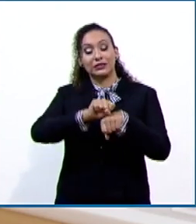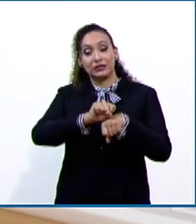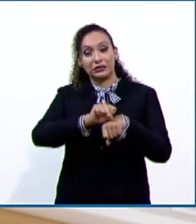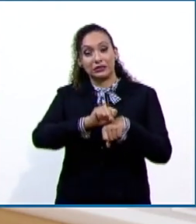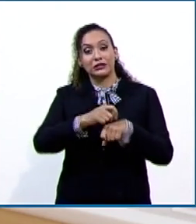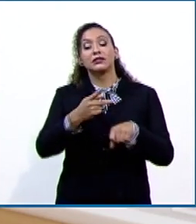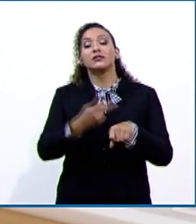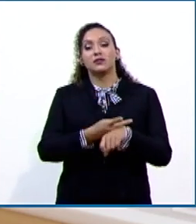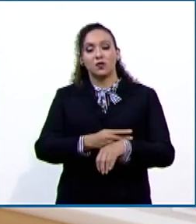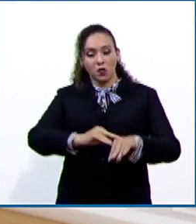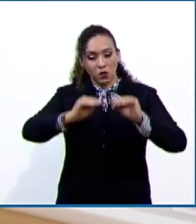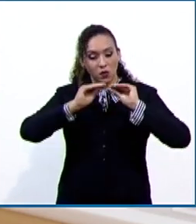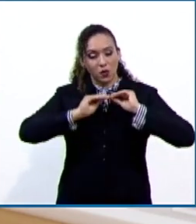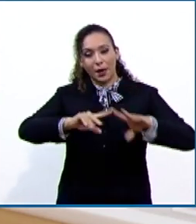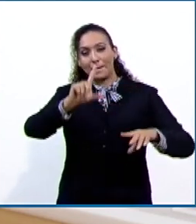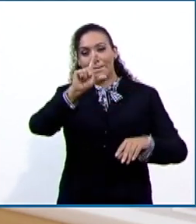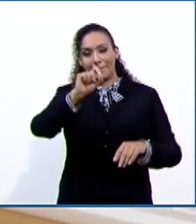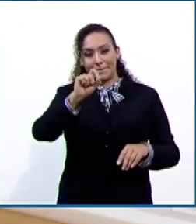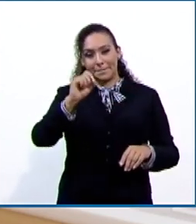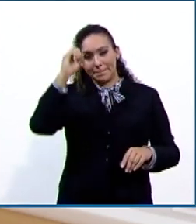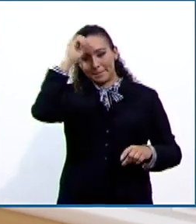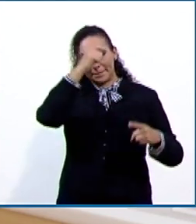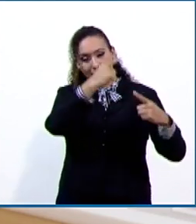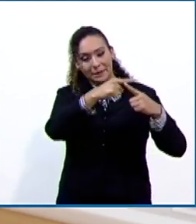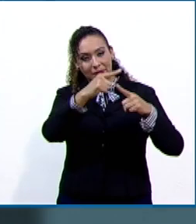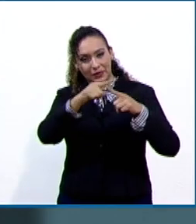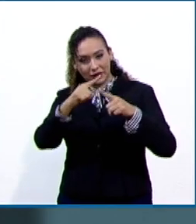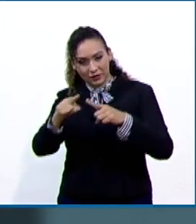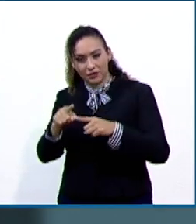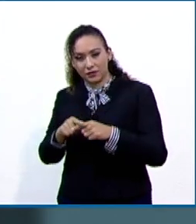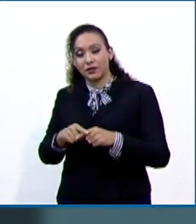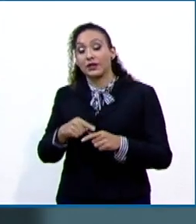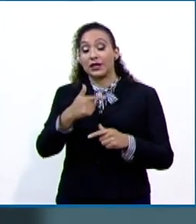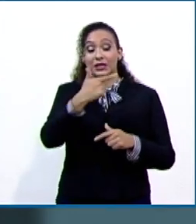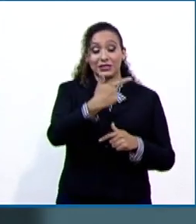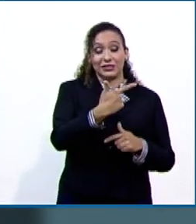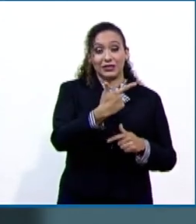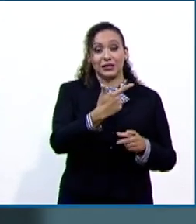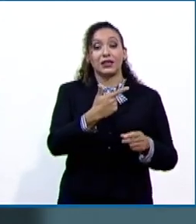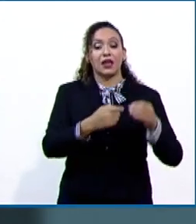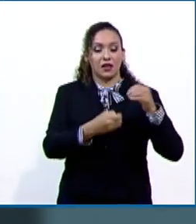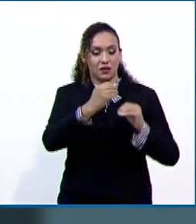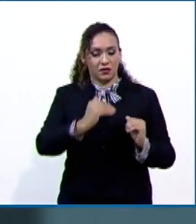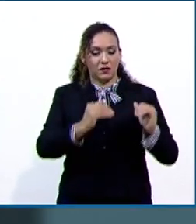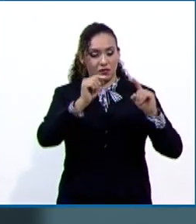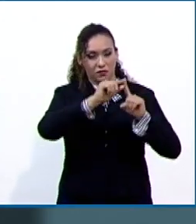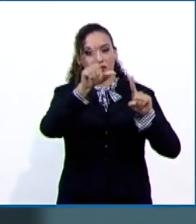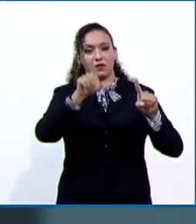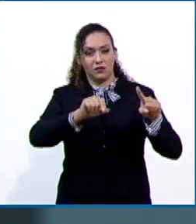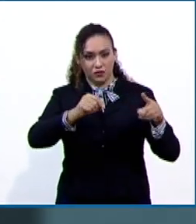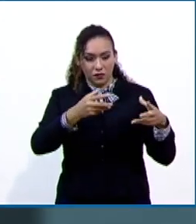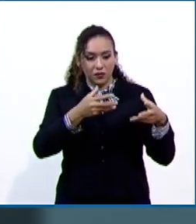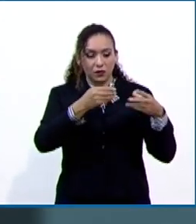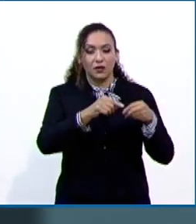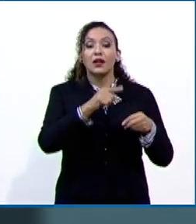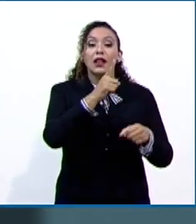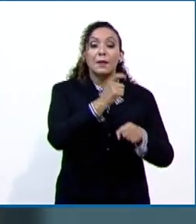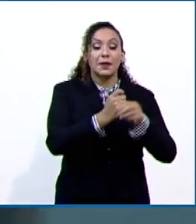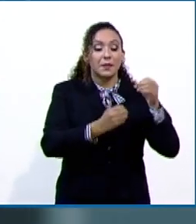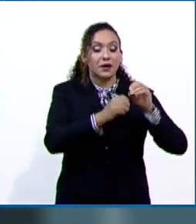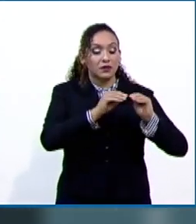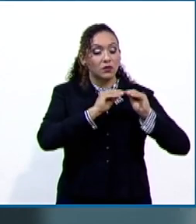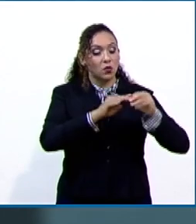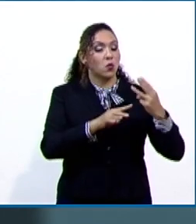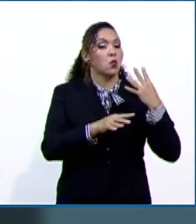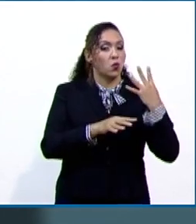publican 20 criterios de distintos órganos jurisdiccionales, de los cuales 7 corresponden a la Suprema Corte. De primera sala se publican